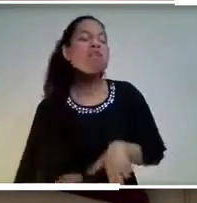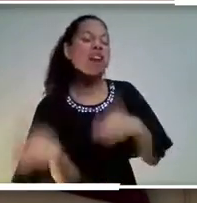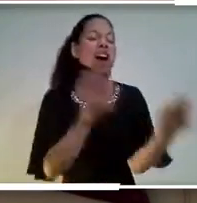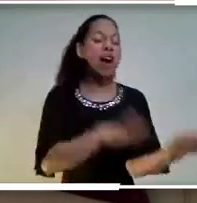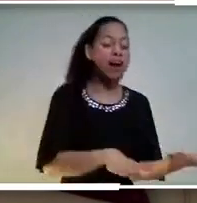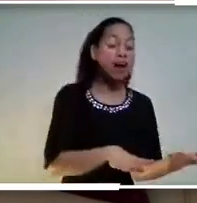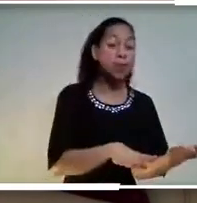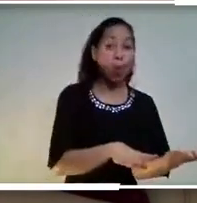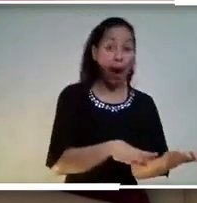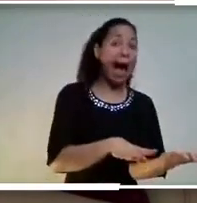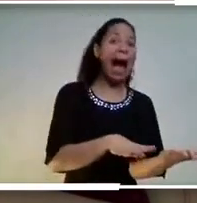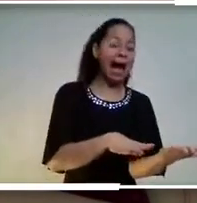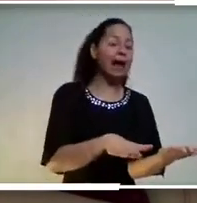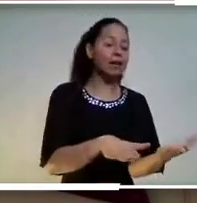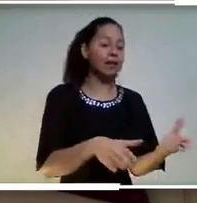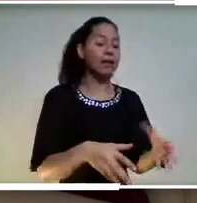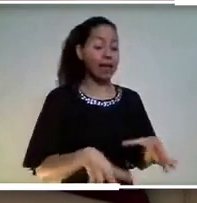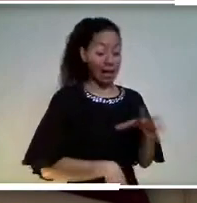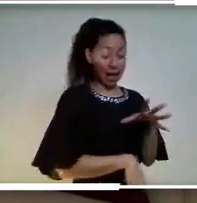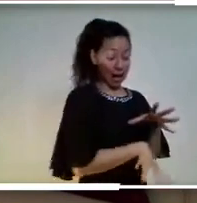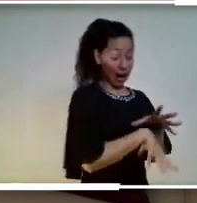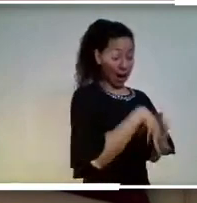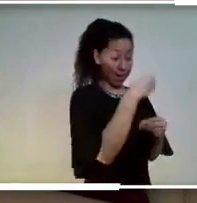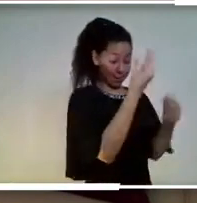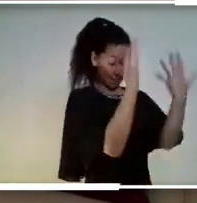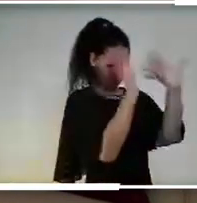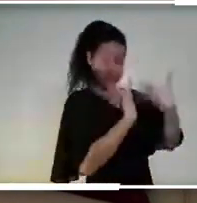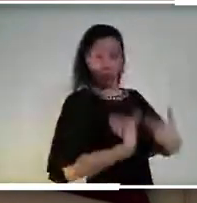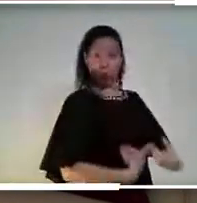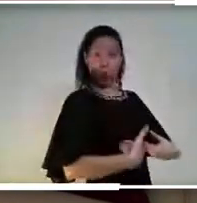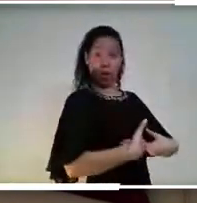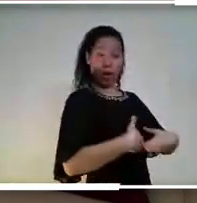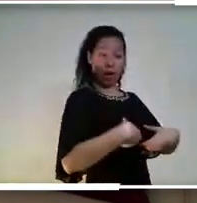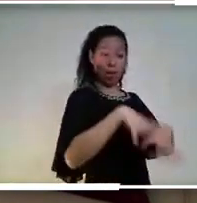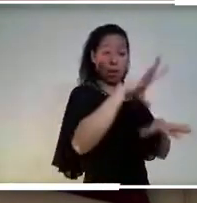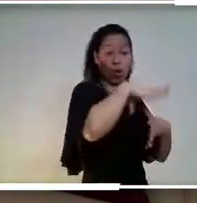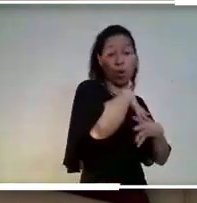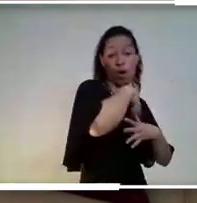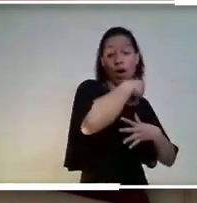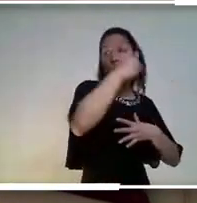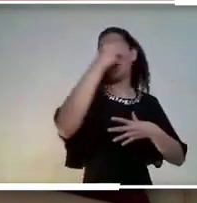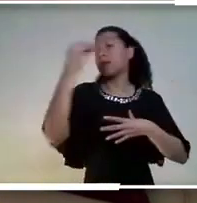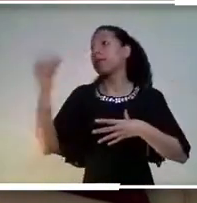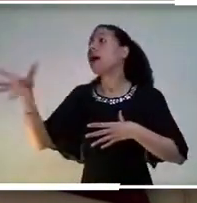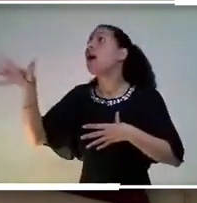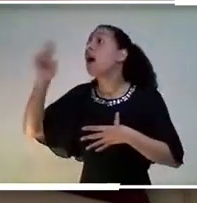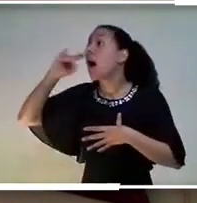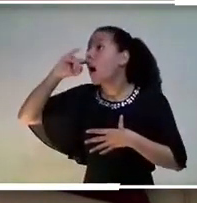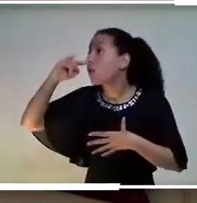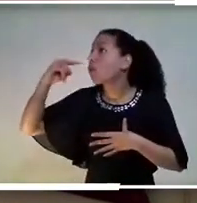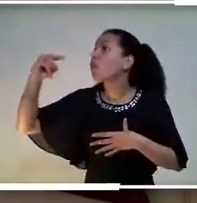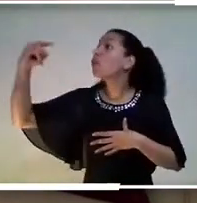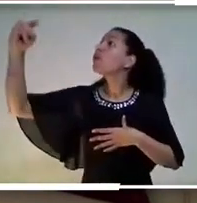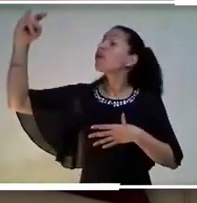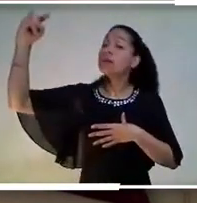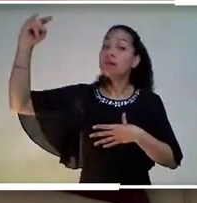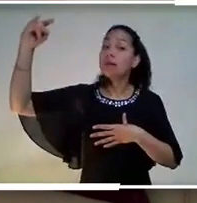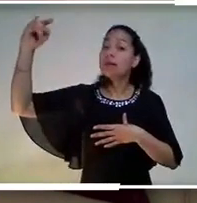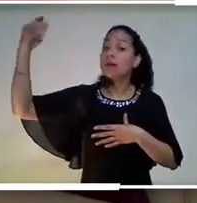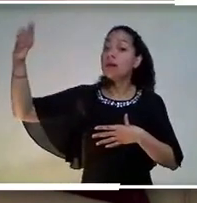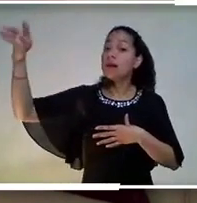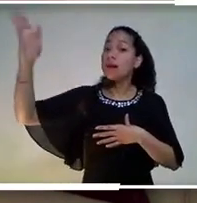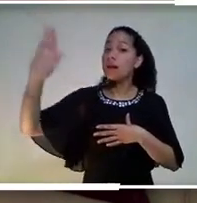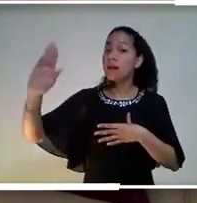la persona deja de ser nada vive todo vuelva todo vuelve como era el comienzo no